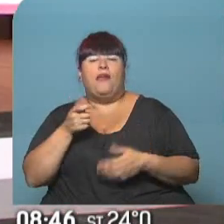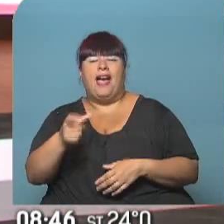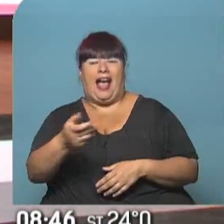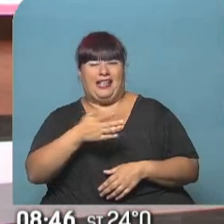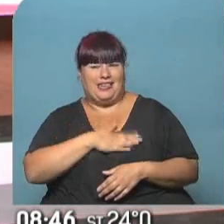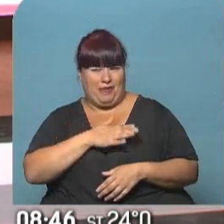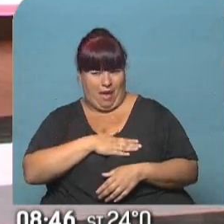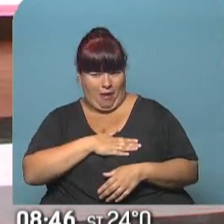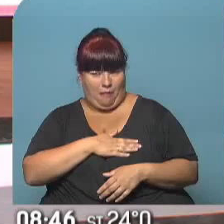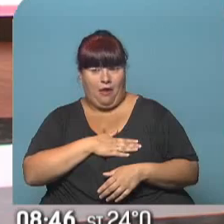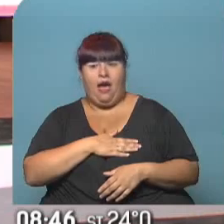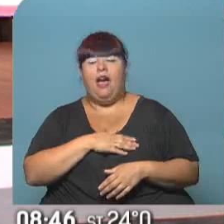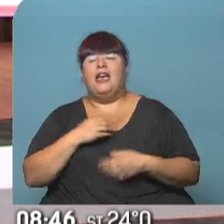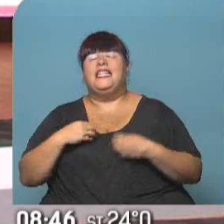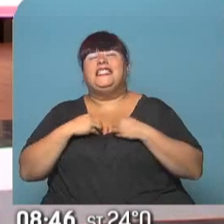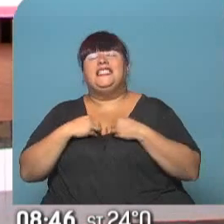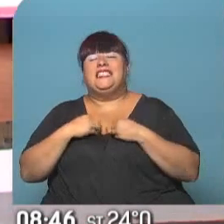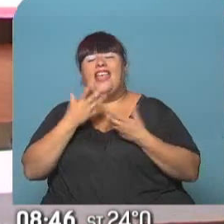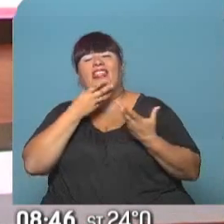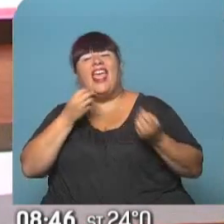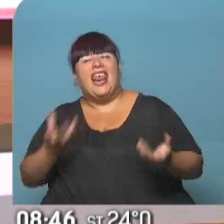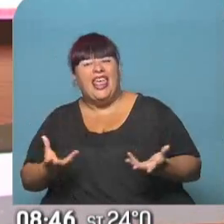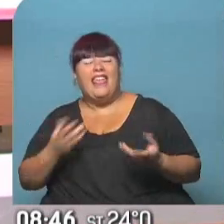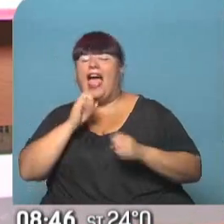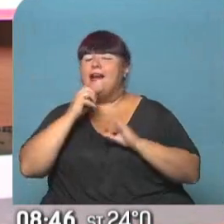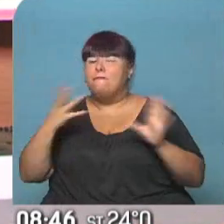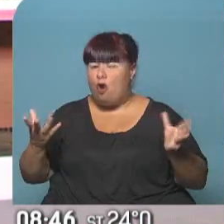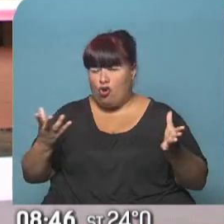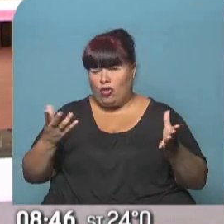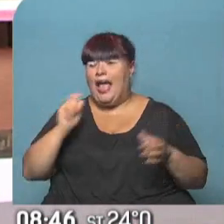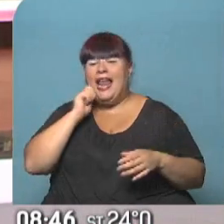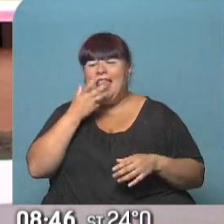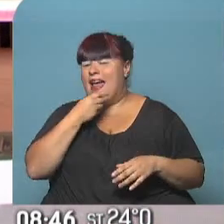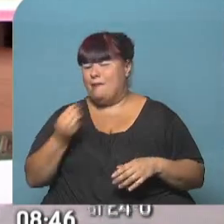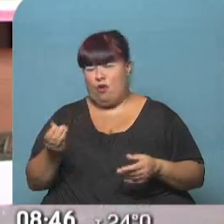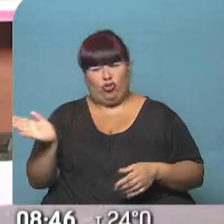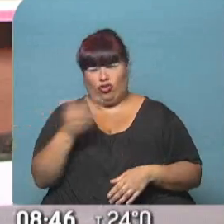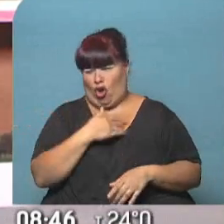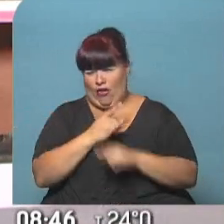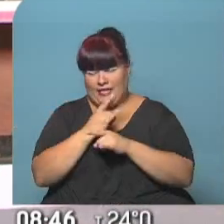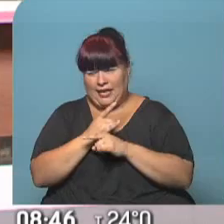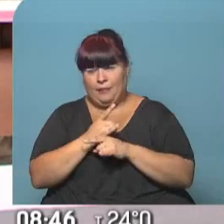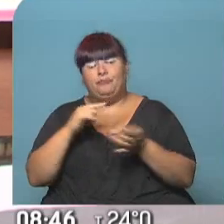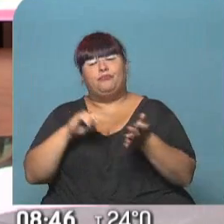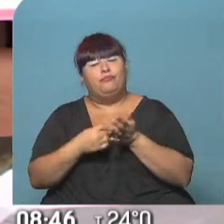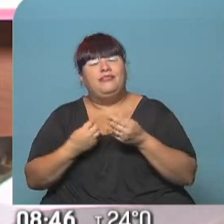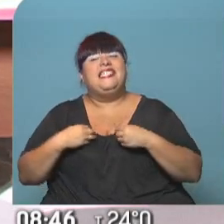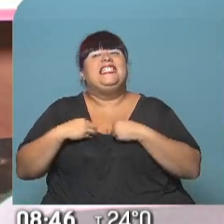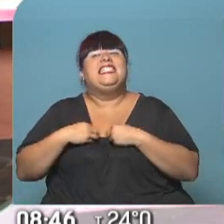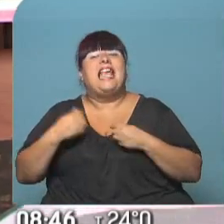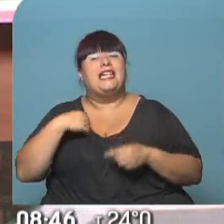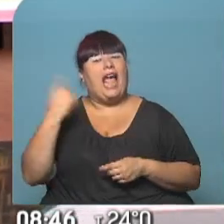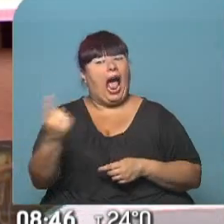de mamas. Sentirse lindas, sentirse hermosas, porque lindas y hermosas lo serán siempre, pero el hecho de